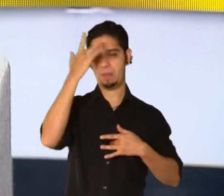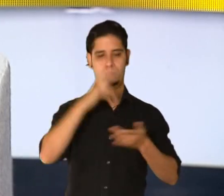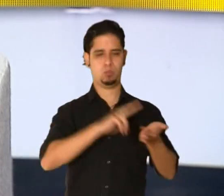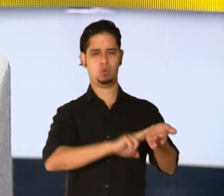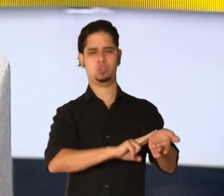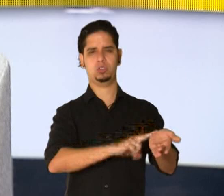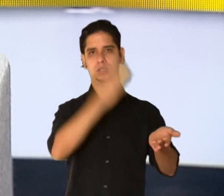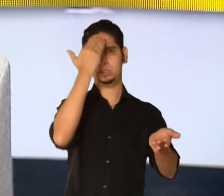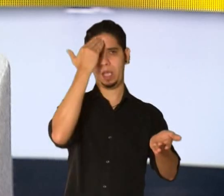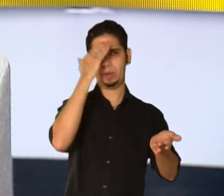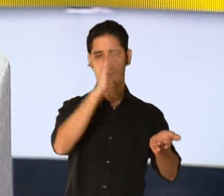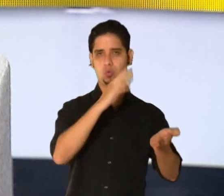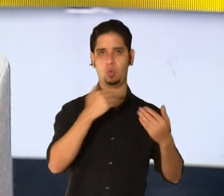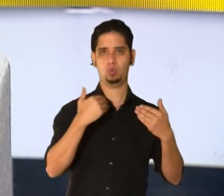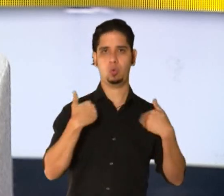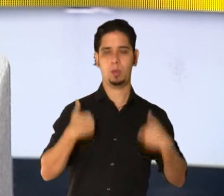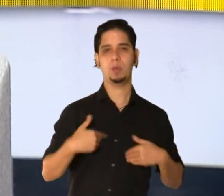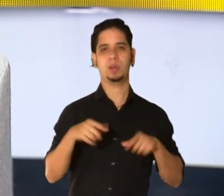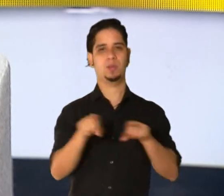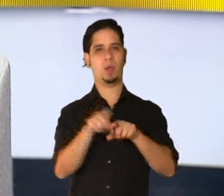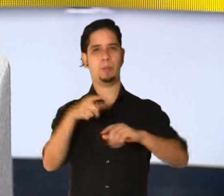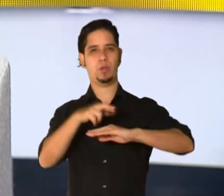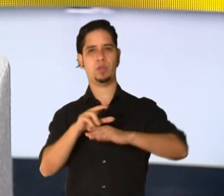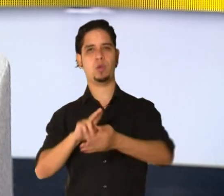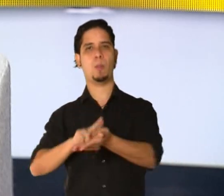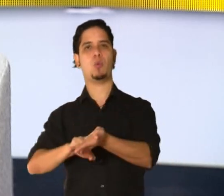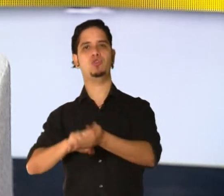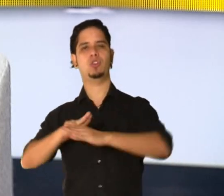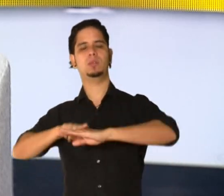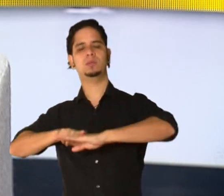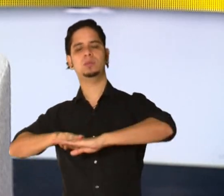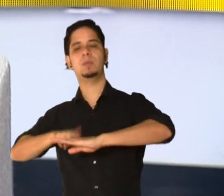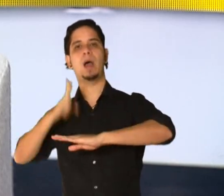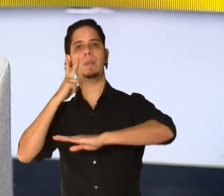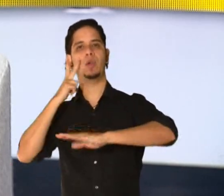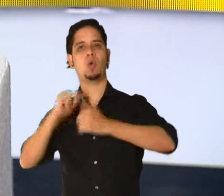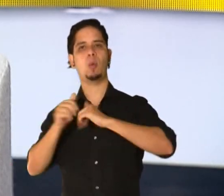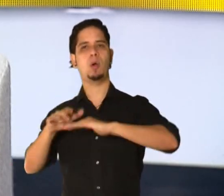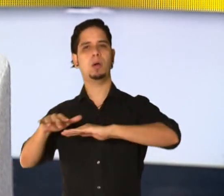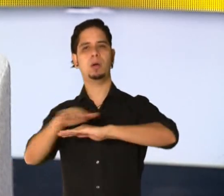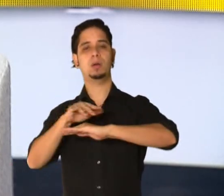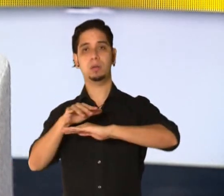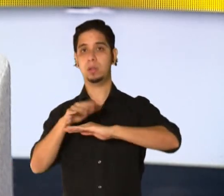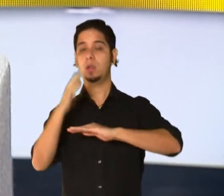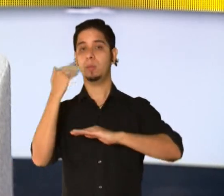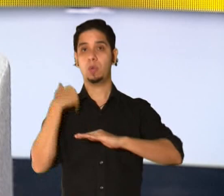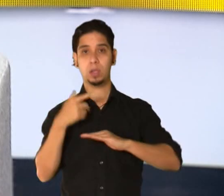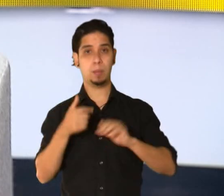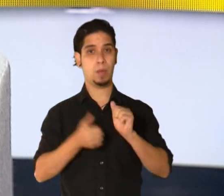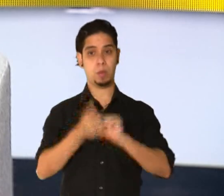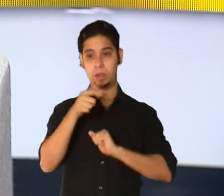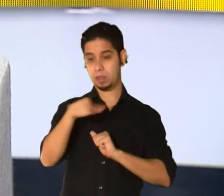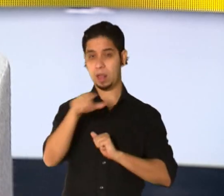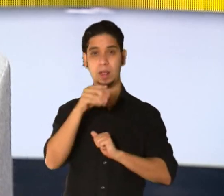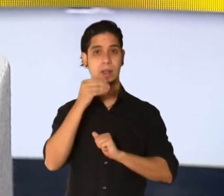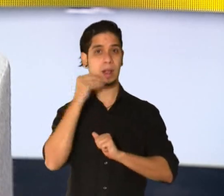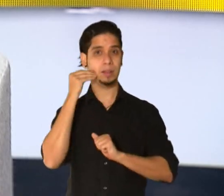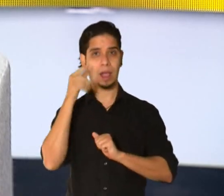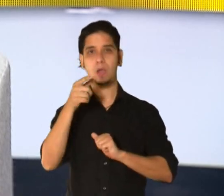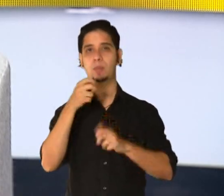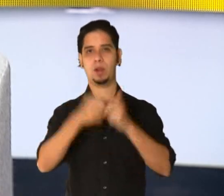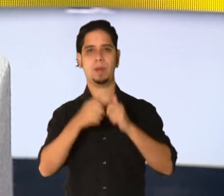en términos anímicos también, porque en un 25% de las viviendas hay un diagnóstico de salud, de problemas de salud